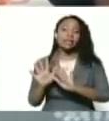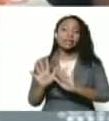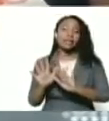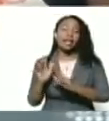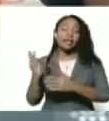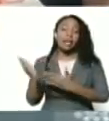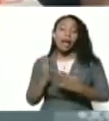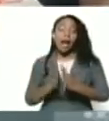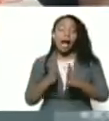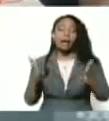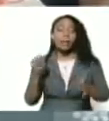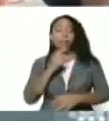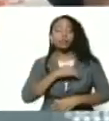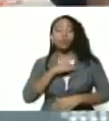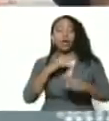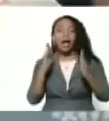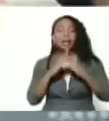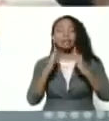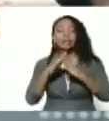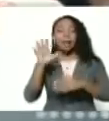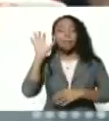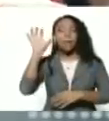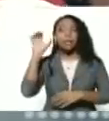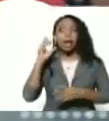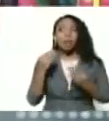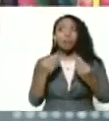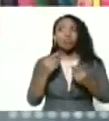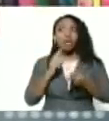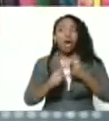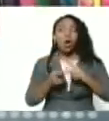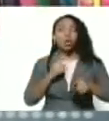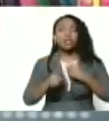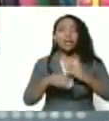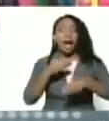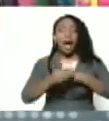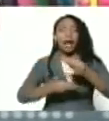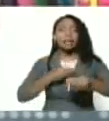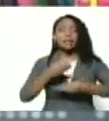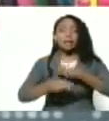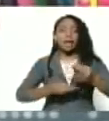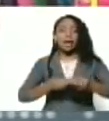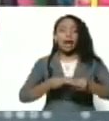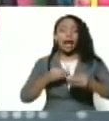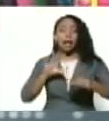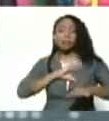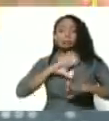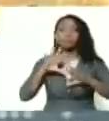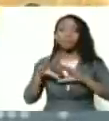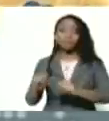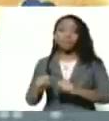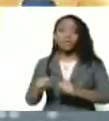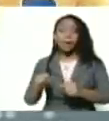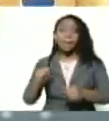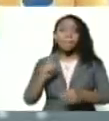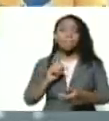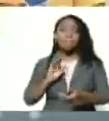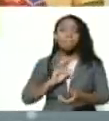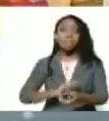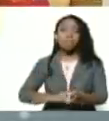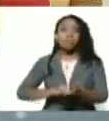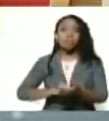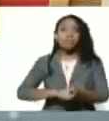gran misión Hogares de la Patria. Hay muchas cosas que hay que hacer. Hay que tomar el pulso y la rienda en la